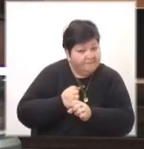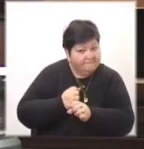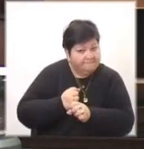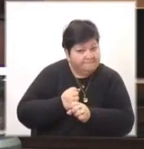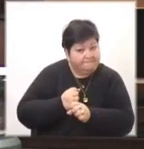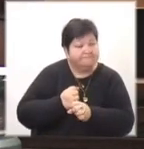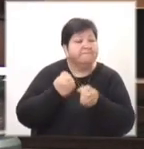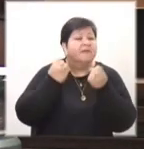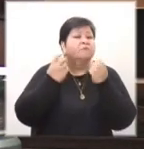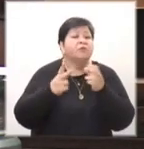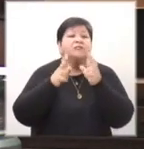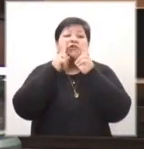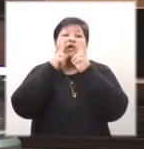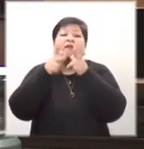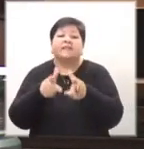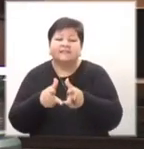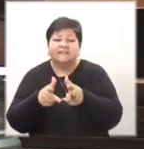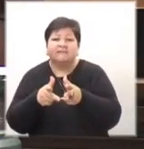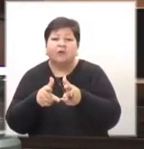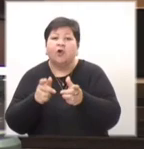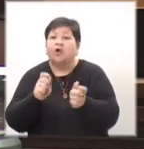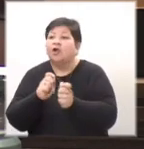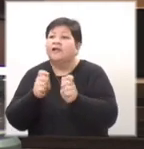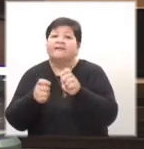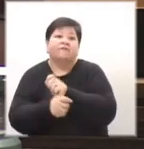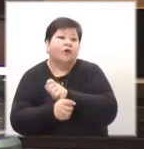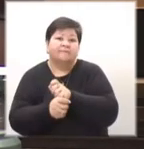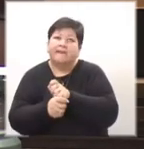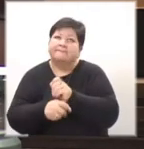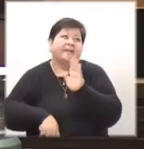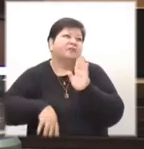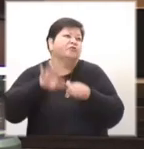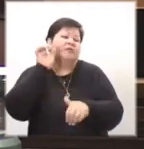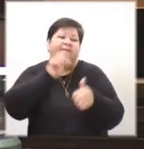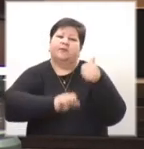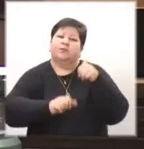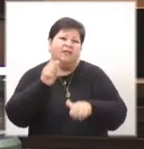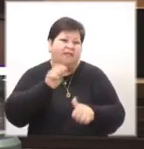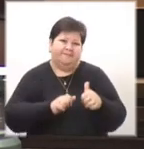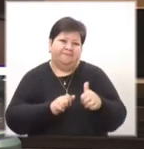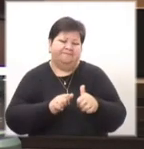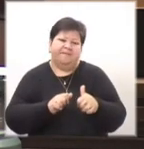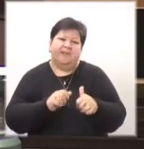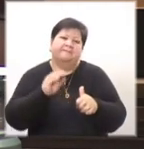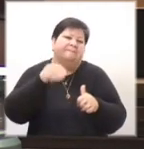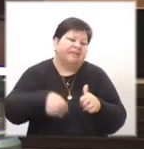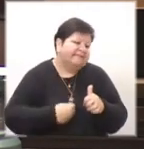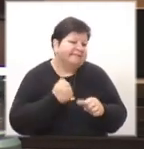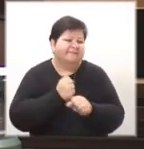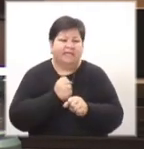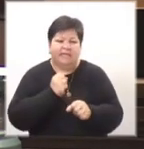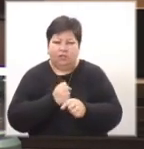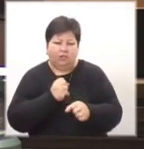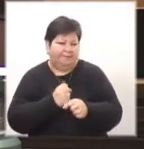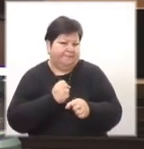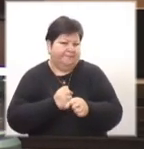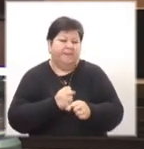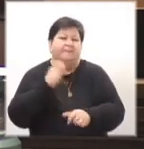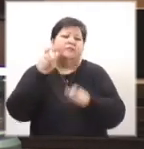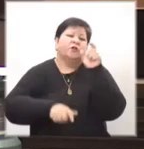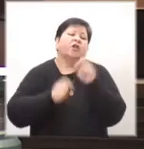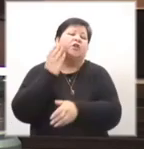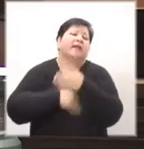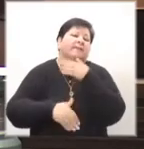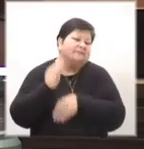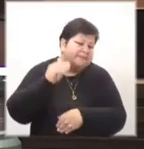se trata de una reforma que perjudica a las grandes mayorías. Pierden los trabajadores, pierden las personas con discapacidad,